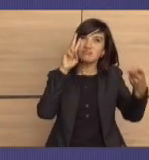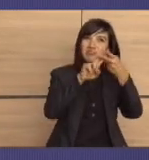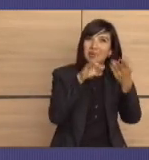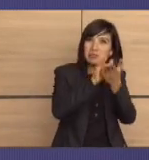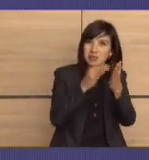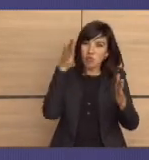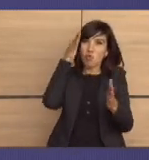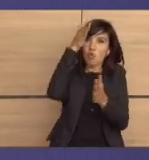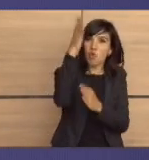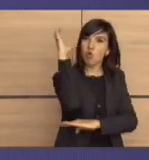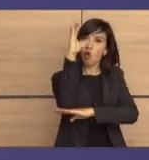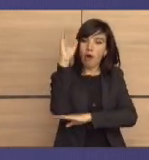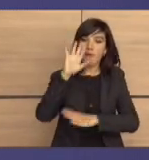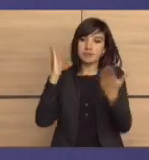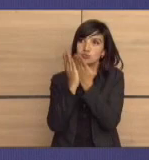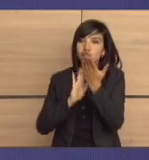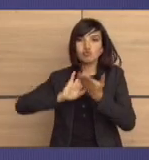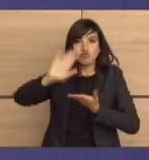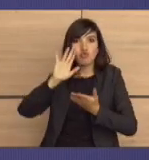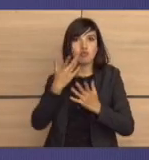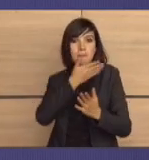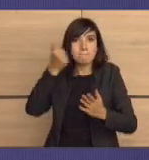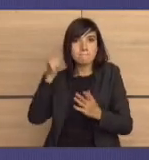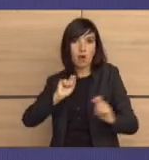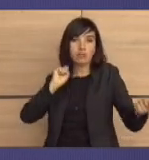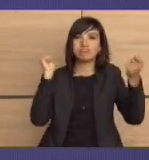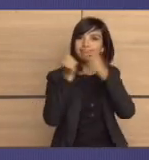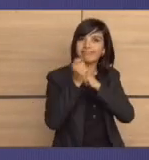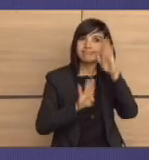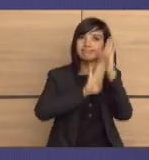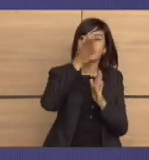esa mejor educación y esta, pues, que sea la historia